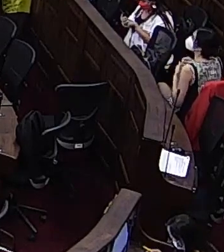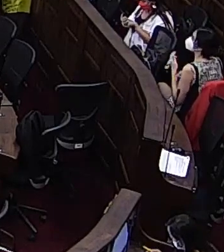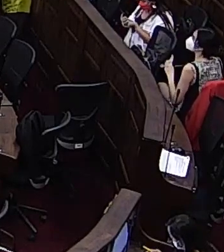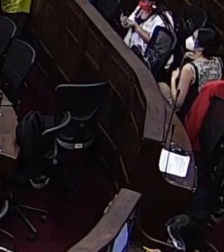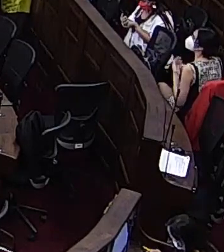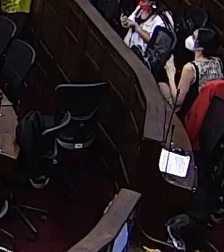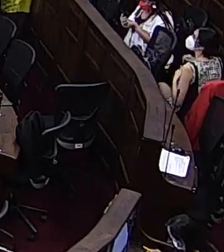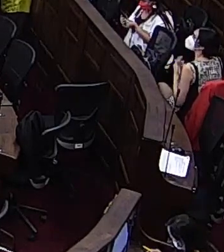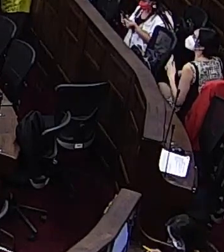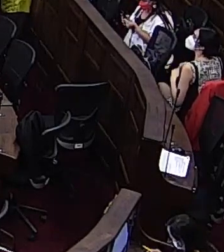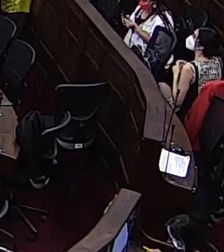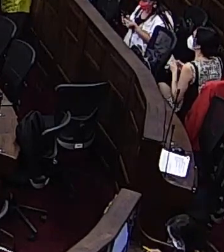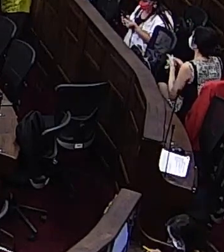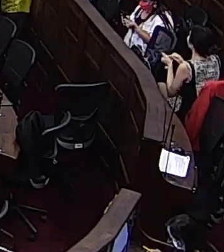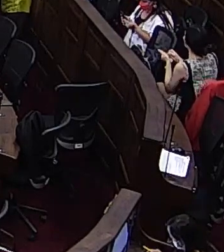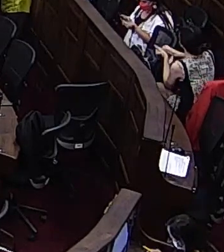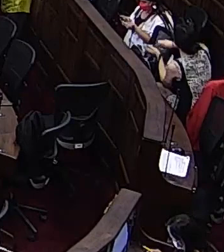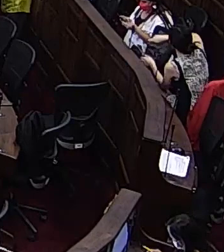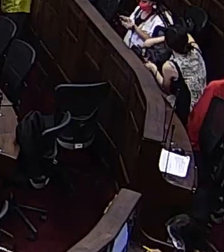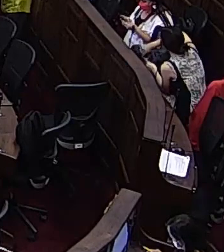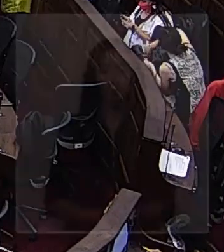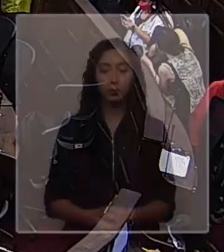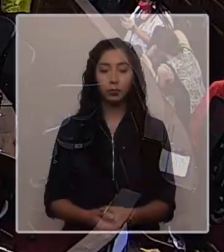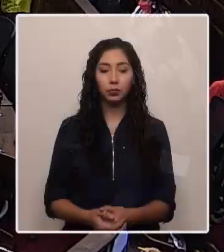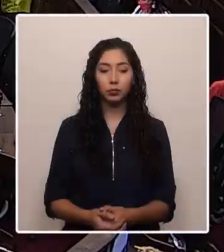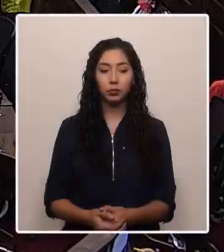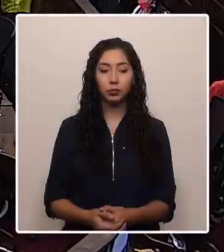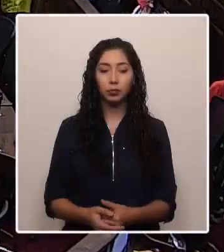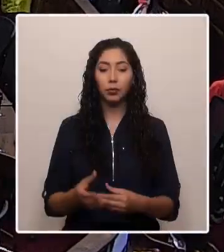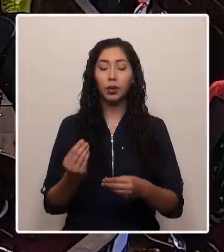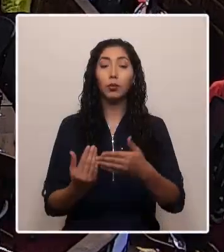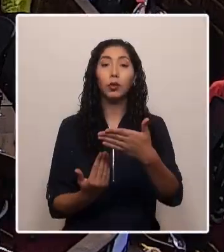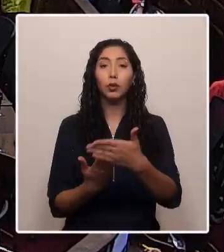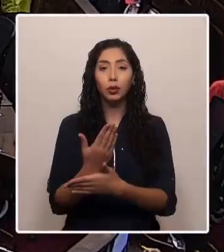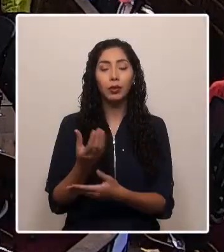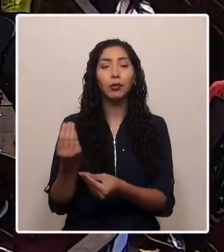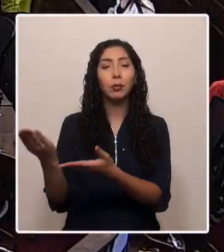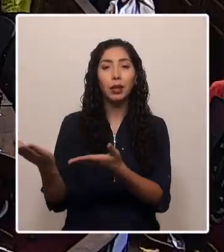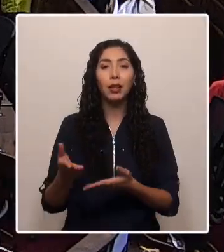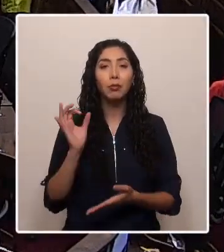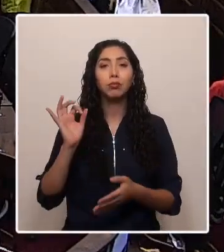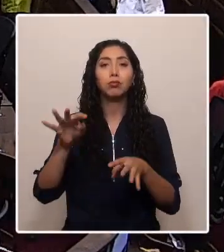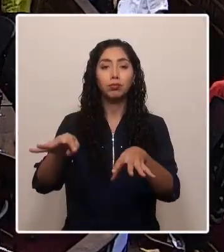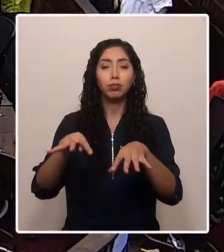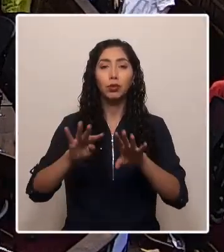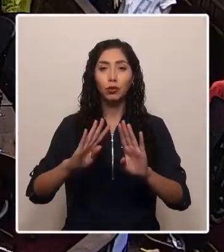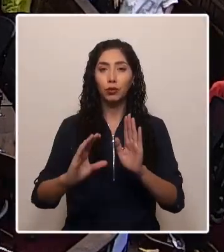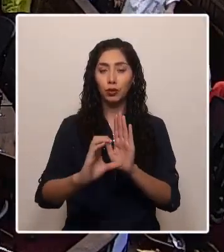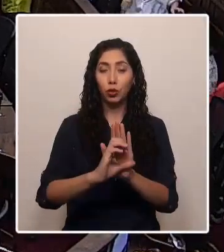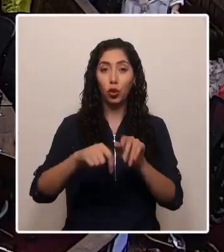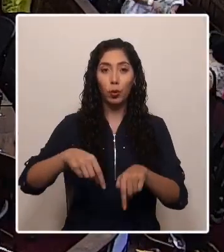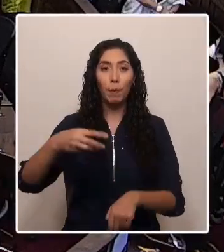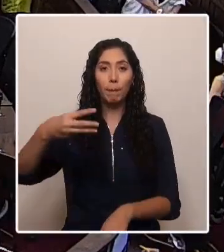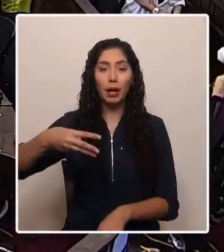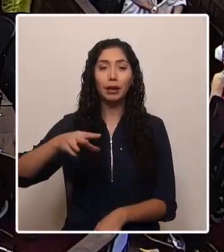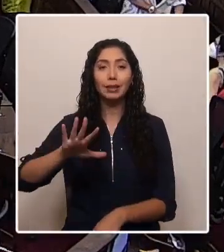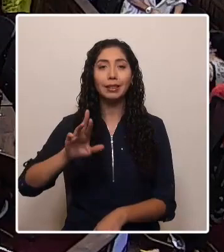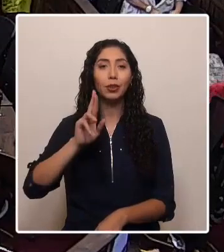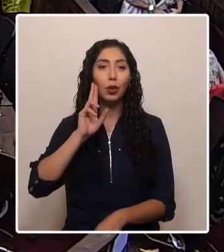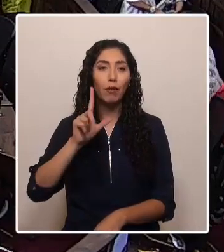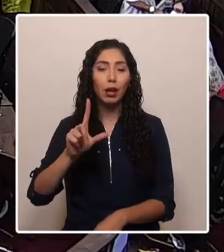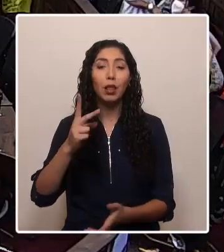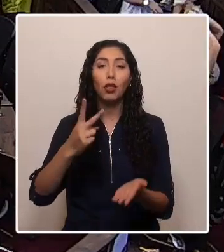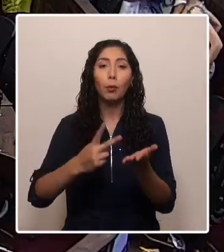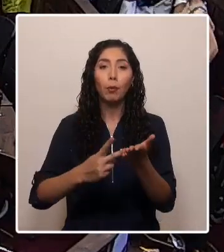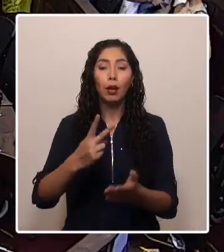buenos días, bienvenidos a la 79ª sesión de plenario de la Convención Constitucional, hoy martes 5 de abril de 2022. La